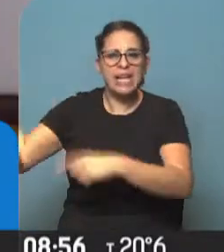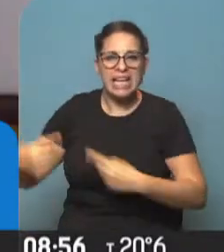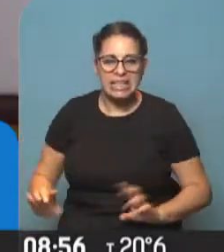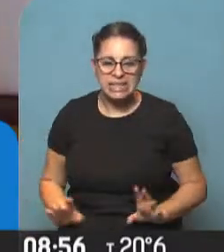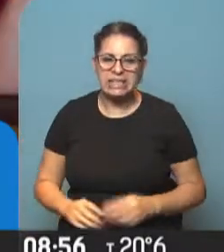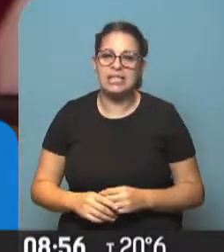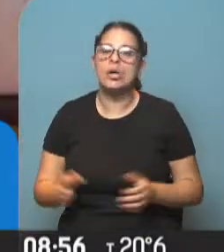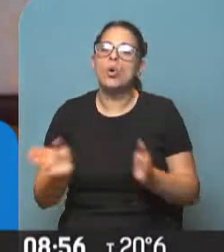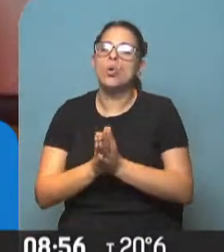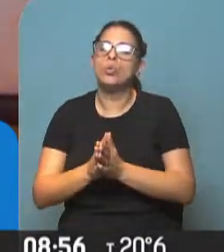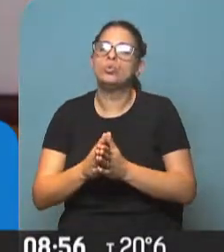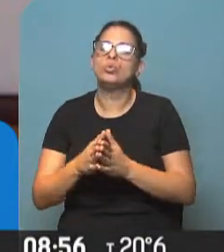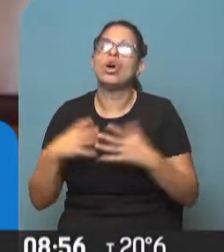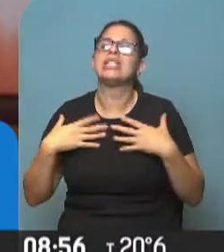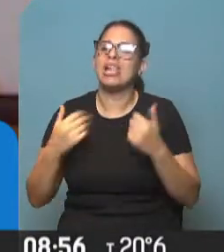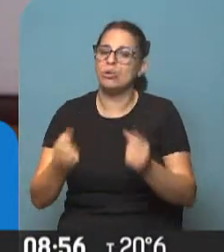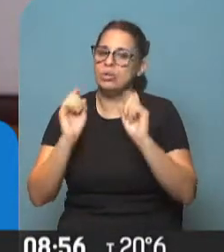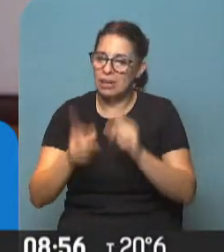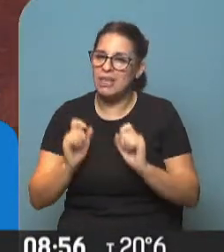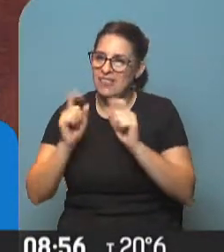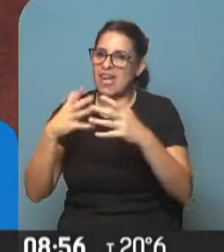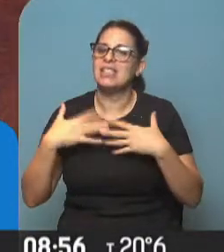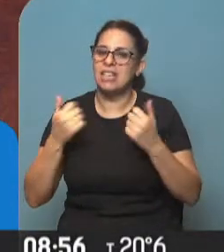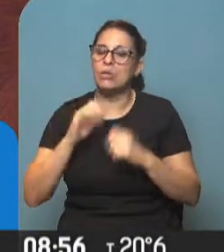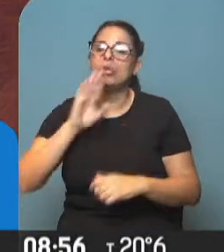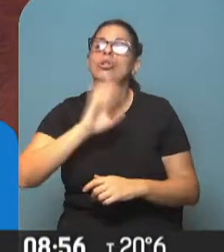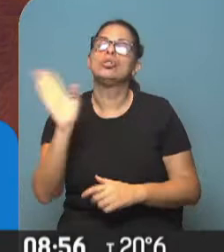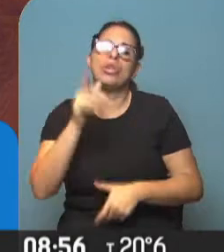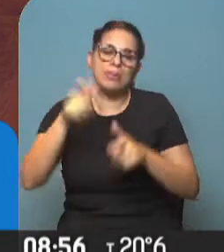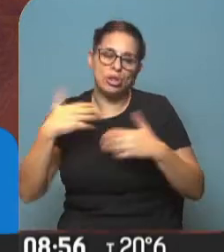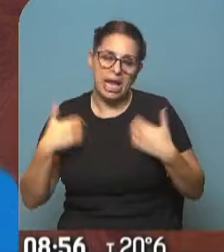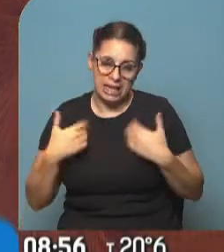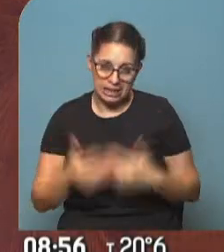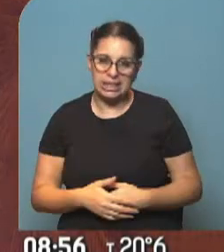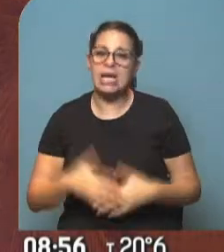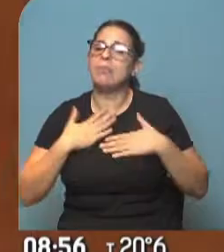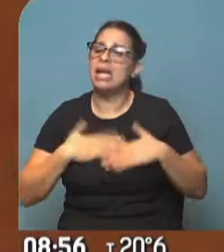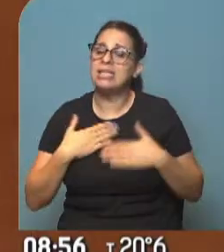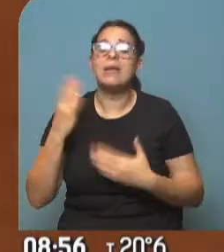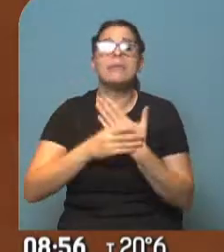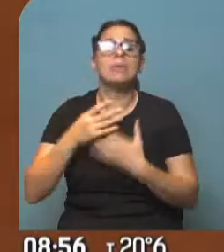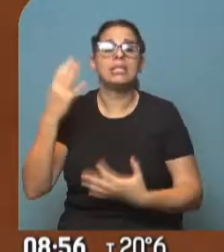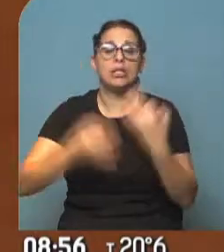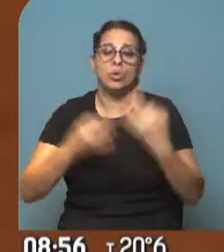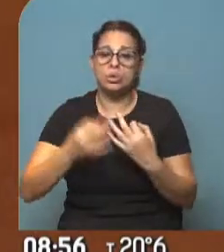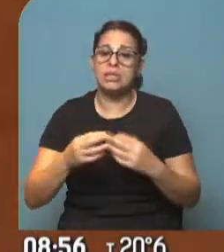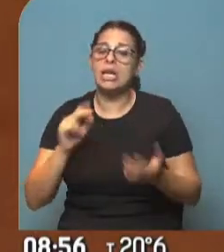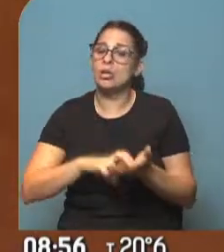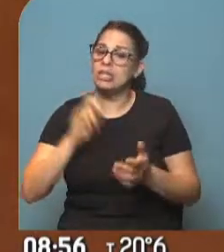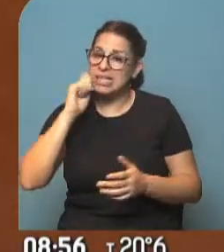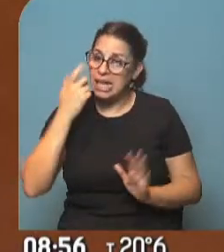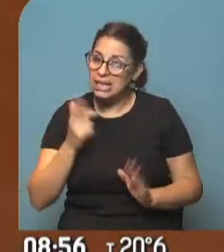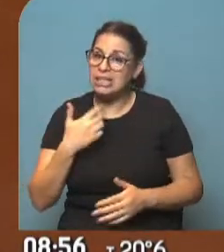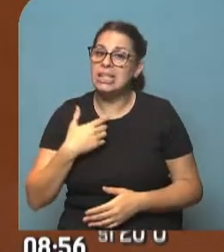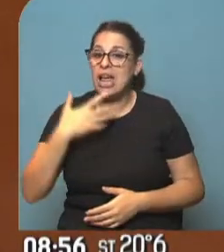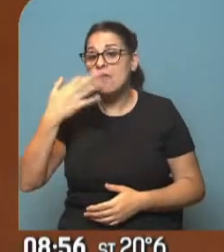vamos a ir juntos con salud para llevar también salud y todos argentinos en definitiva para fernando un placer del ministerio de justicia muchas las buenas noticias dentro de